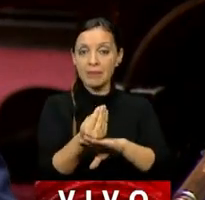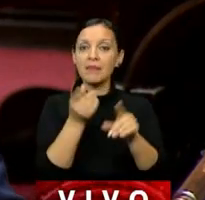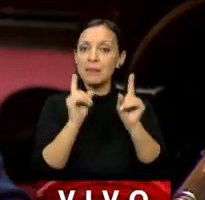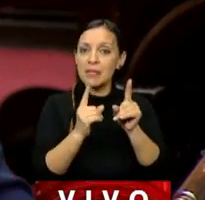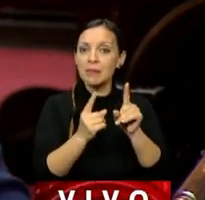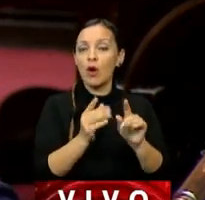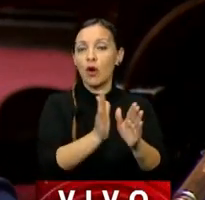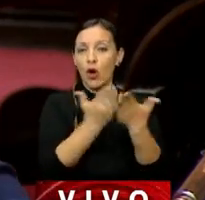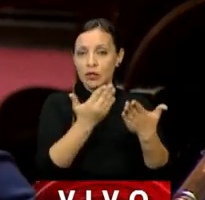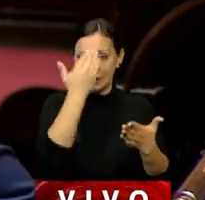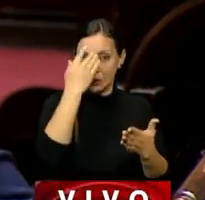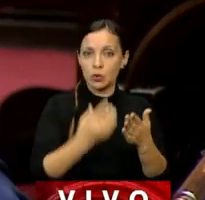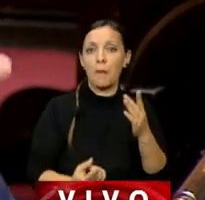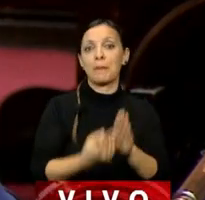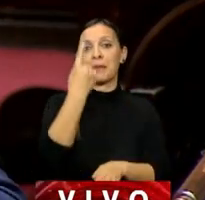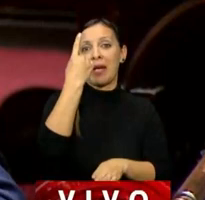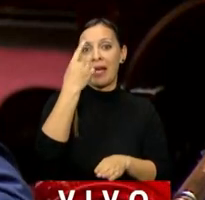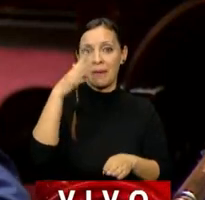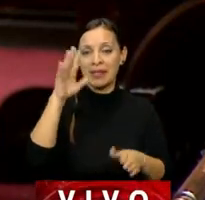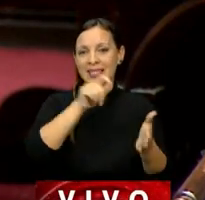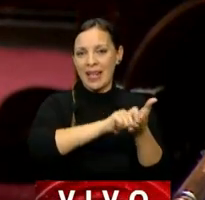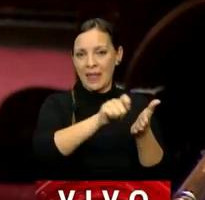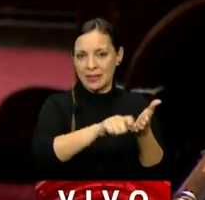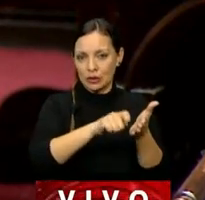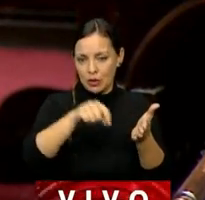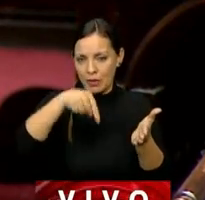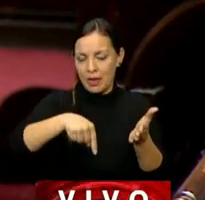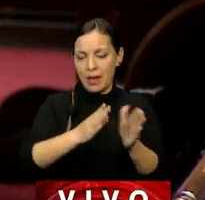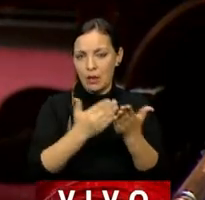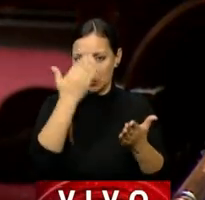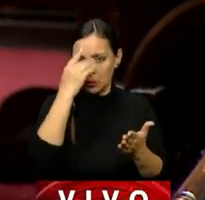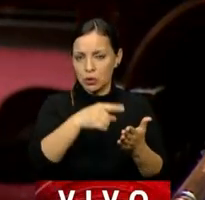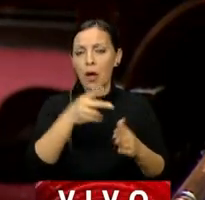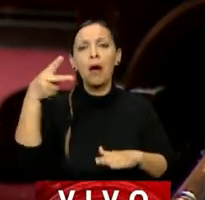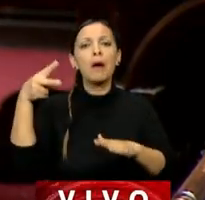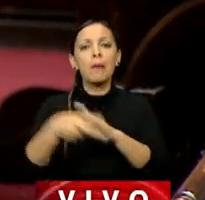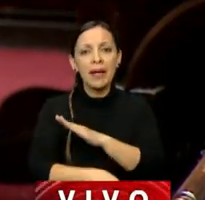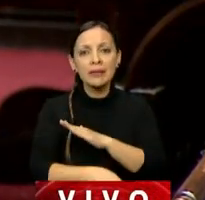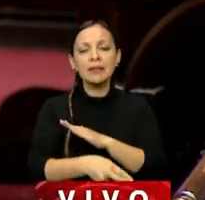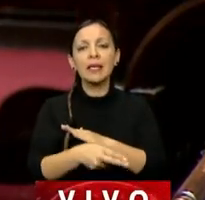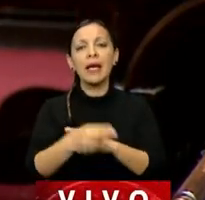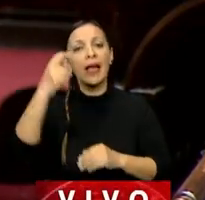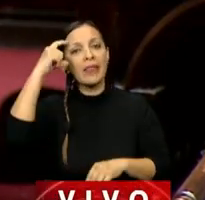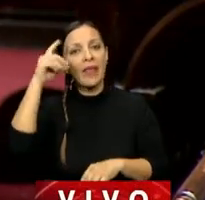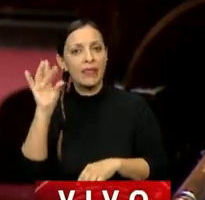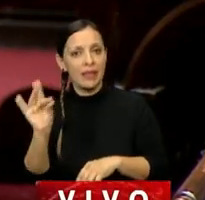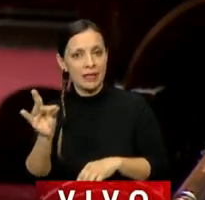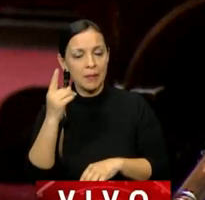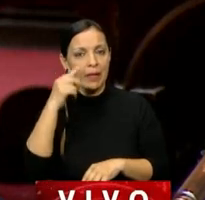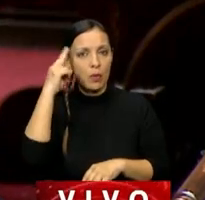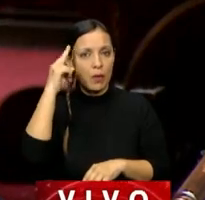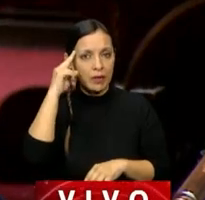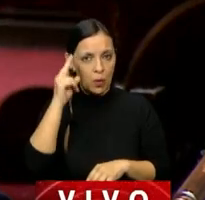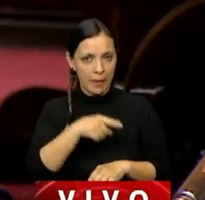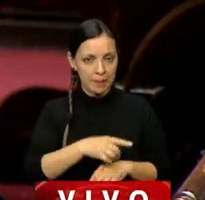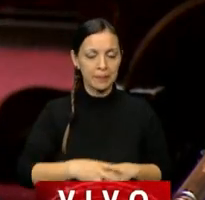constitución nacional o de esa redacción actual de la constitución nacional vencida se extinguirá el 10 de diciembre de 1999